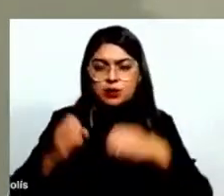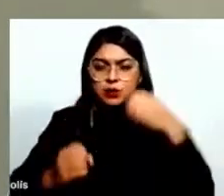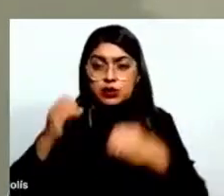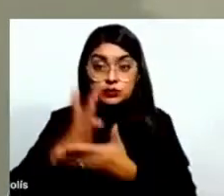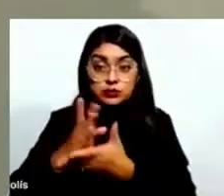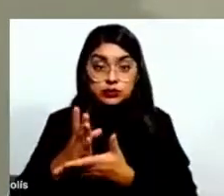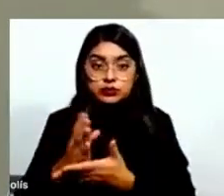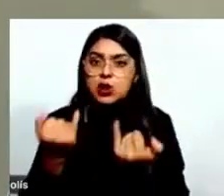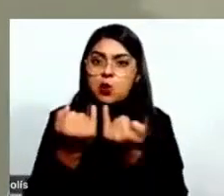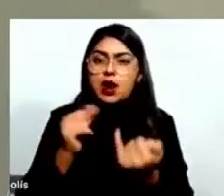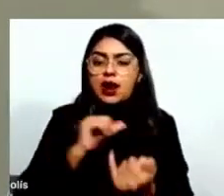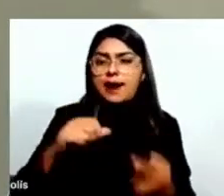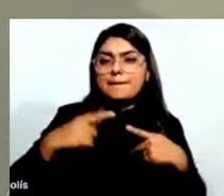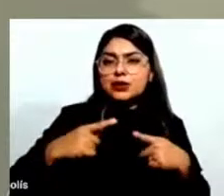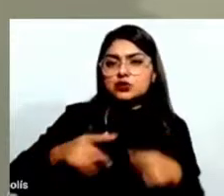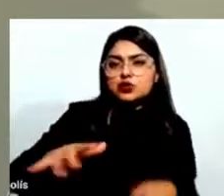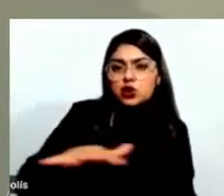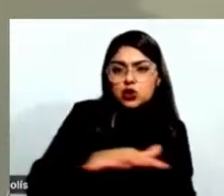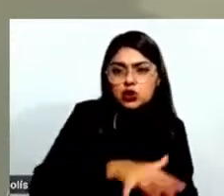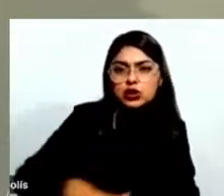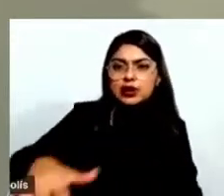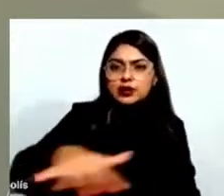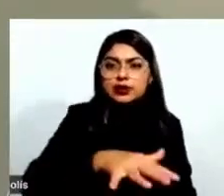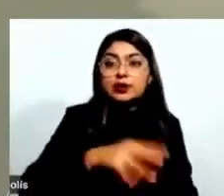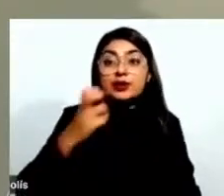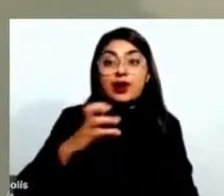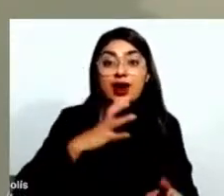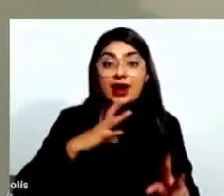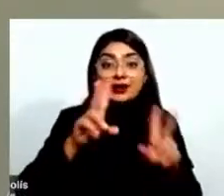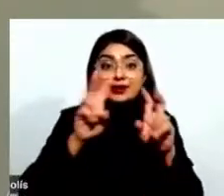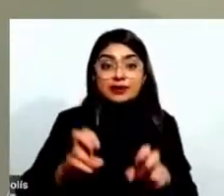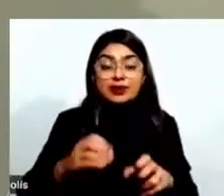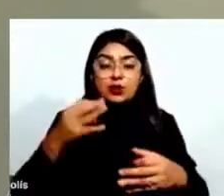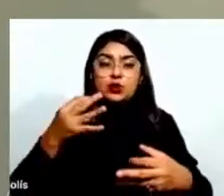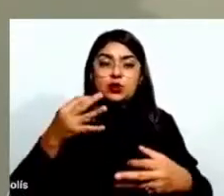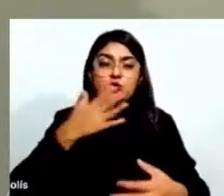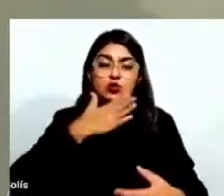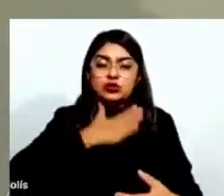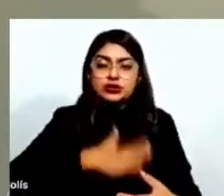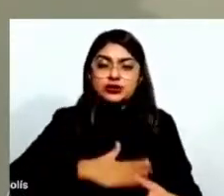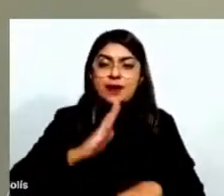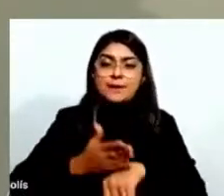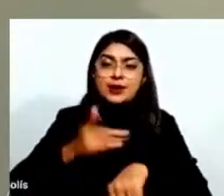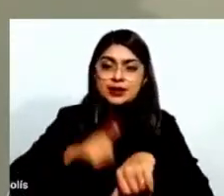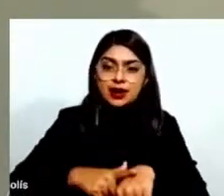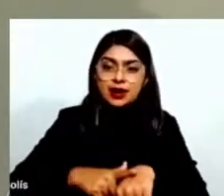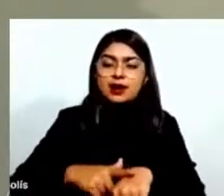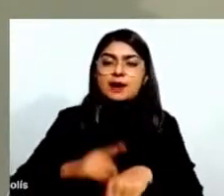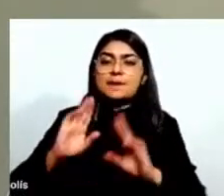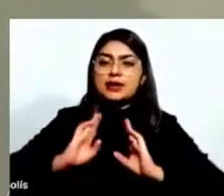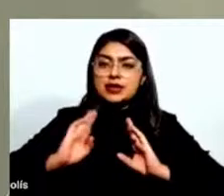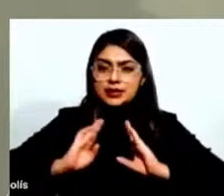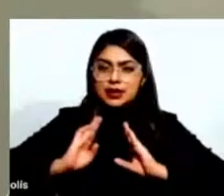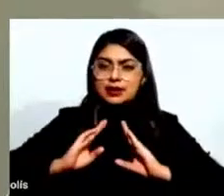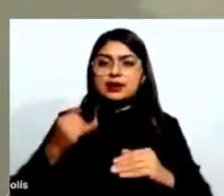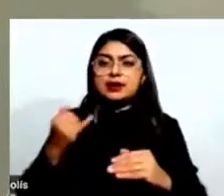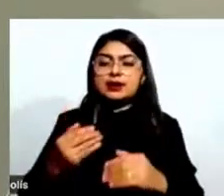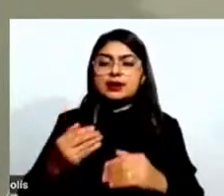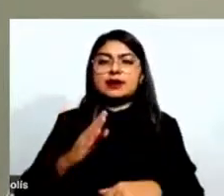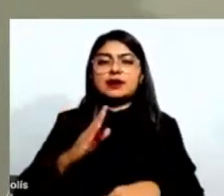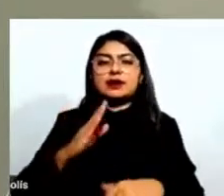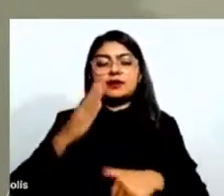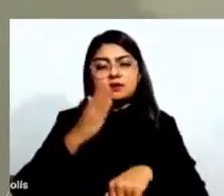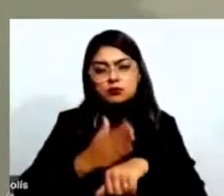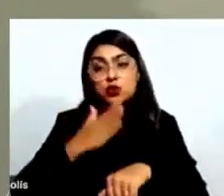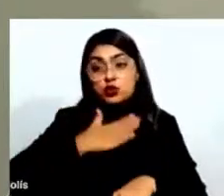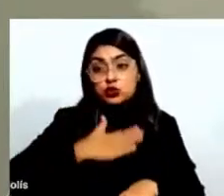casos de justicia penal militar y de justicia penal policial, donde precisamente la Corte entiende que los jueces no son independientes porque